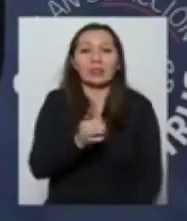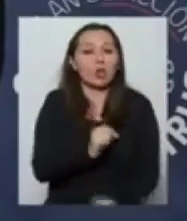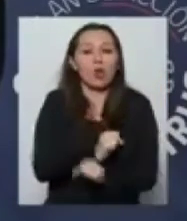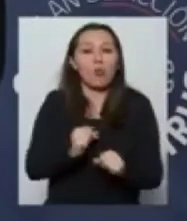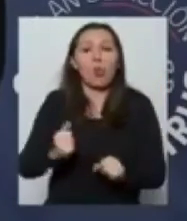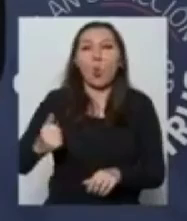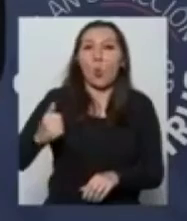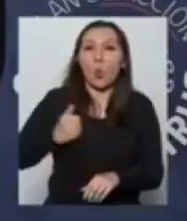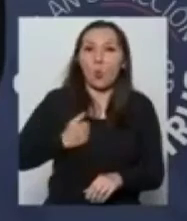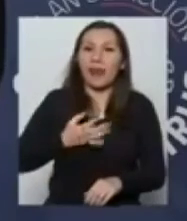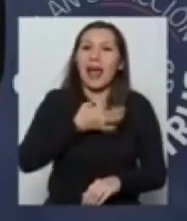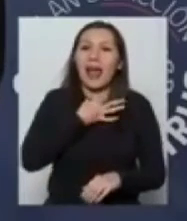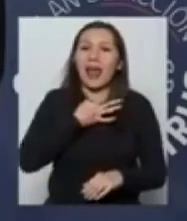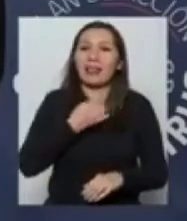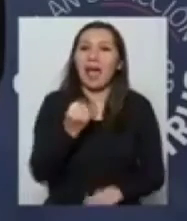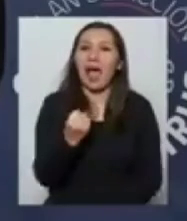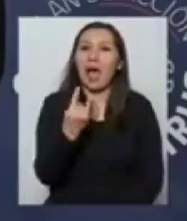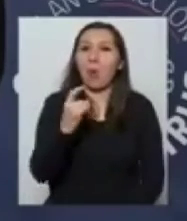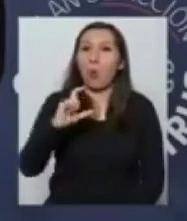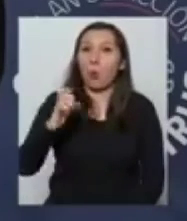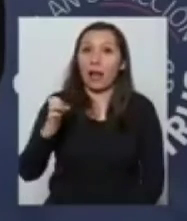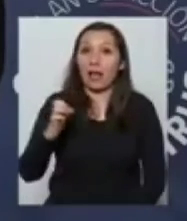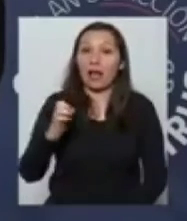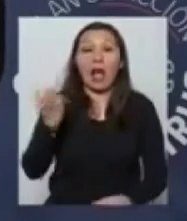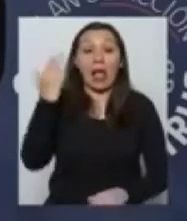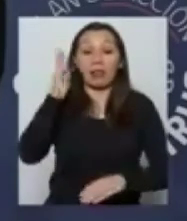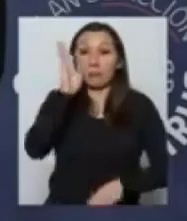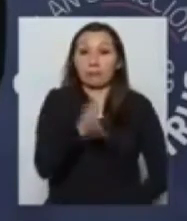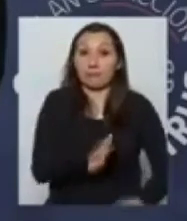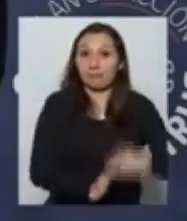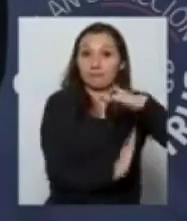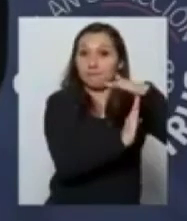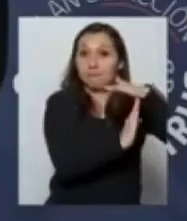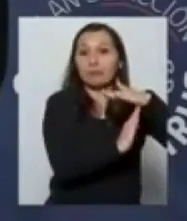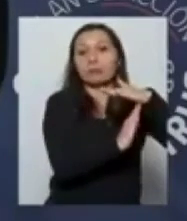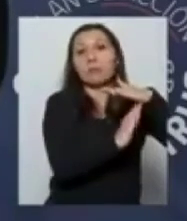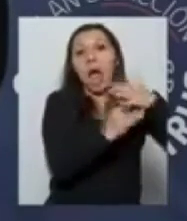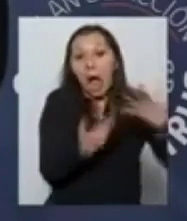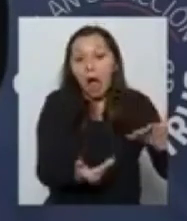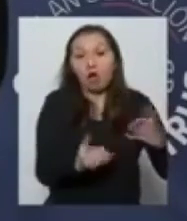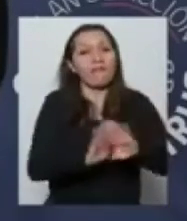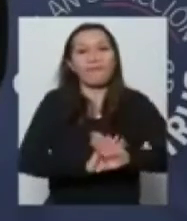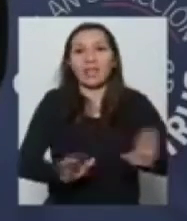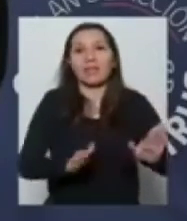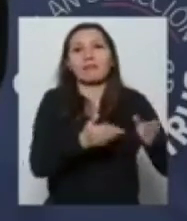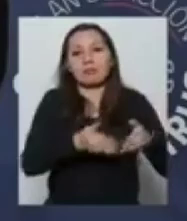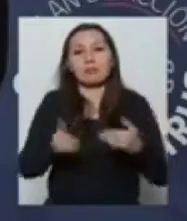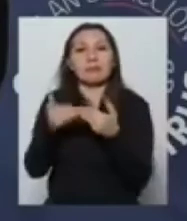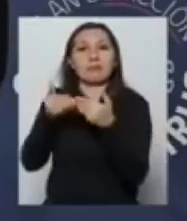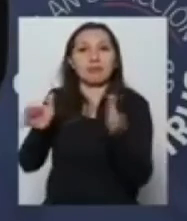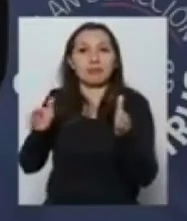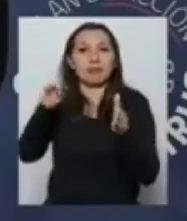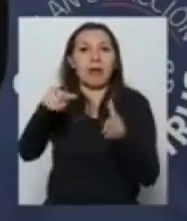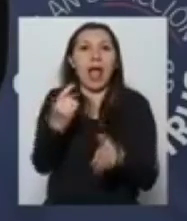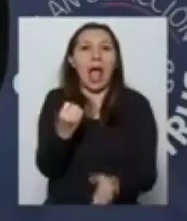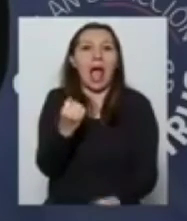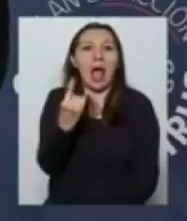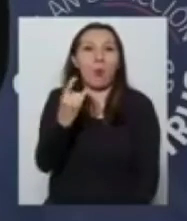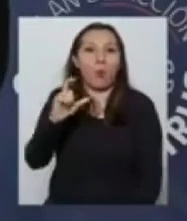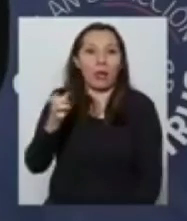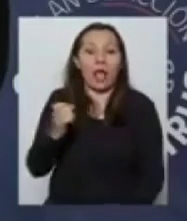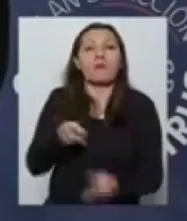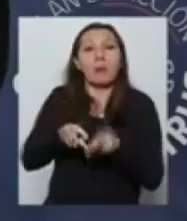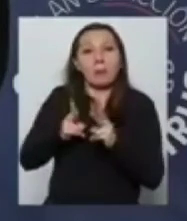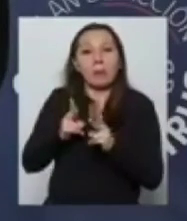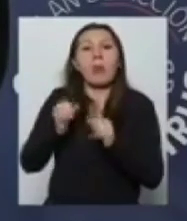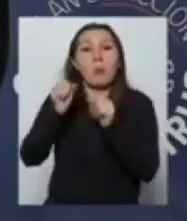limitaba el cumplimiento de las garantías de oportunidad auge, que las suspendía, y en segundo lugar, vamos a autorizar la